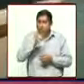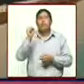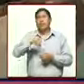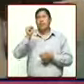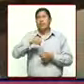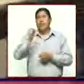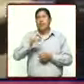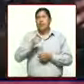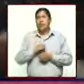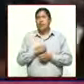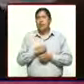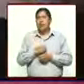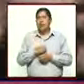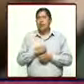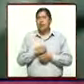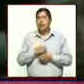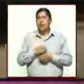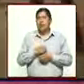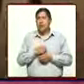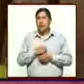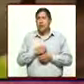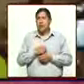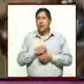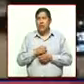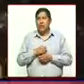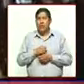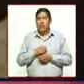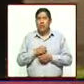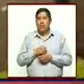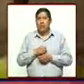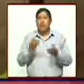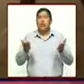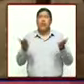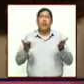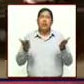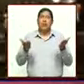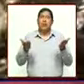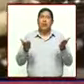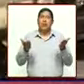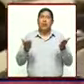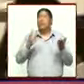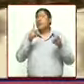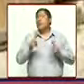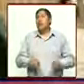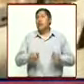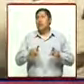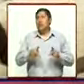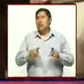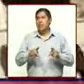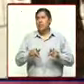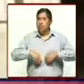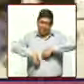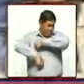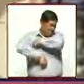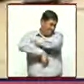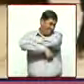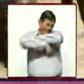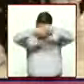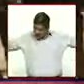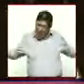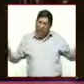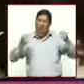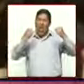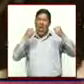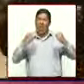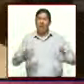sentido, sí. Estamos viendo cómo lo están trasladando. Bueno, una persona que se había sacado la polera y que ha sido en